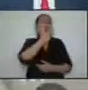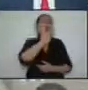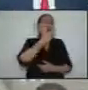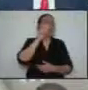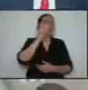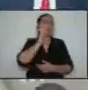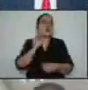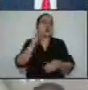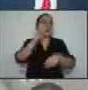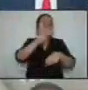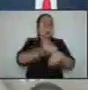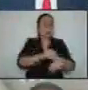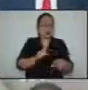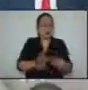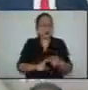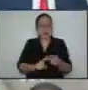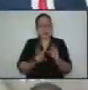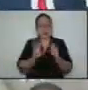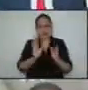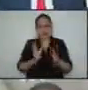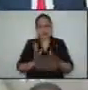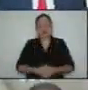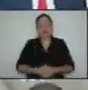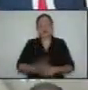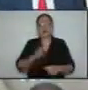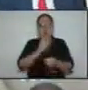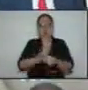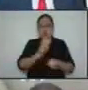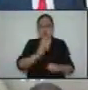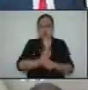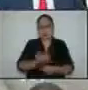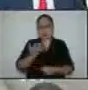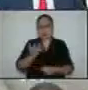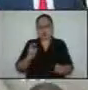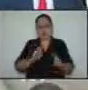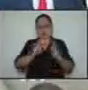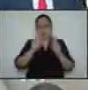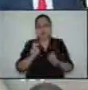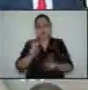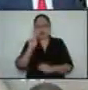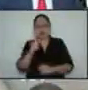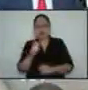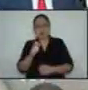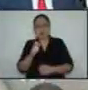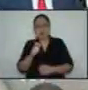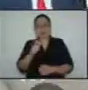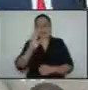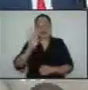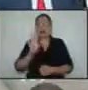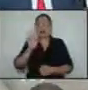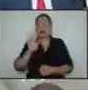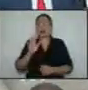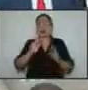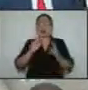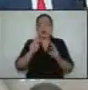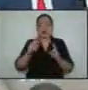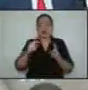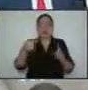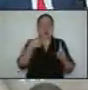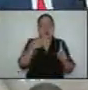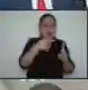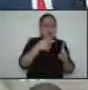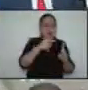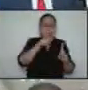no creo que se hayan... o sea, el tema extrapolar la litis, la materia de la